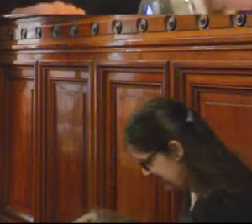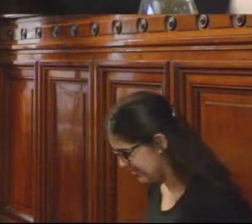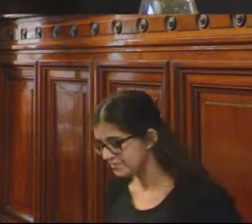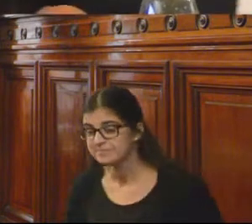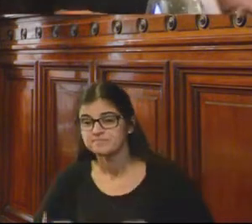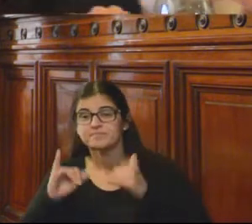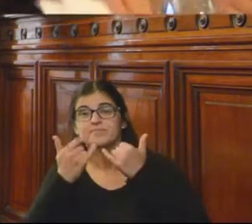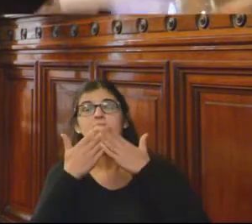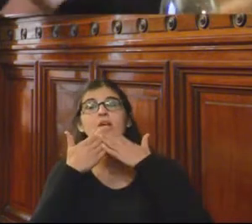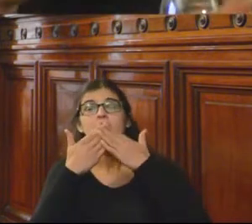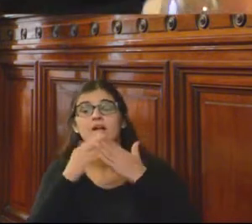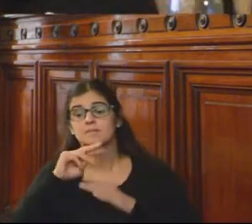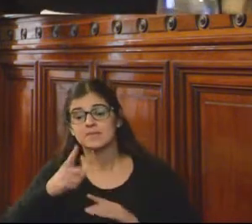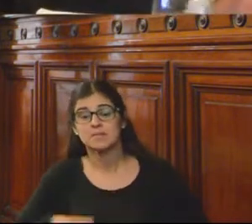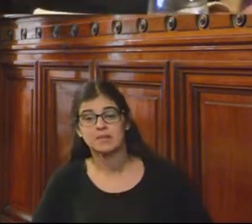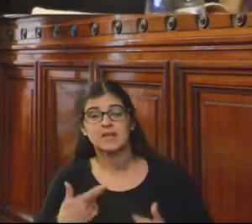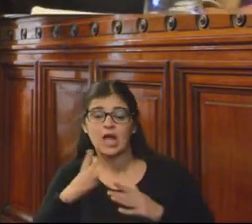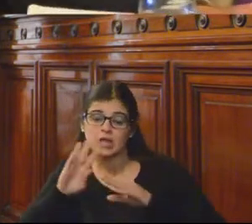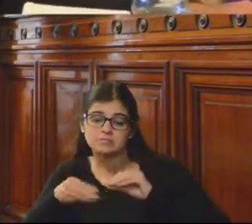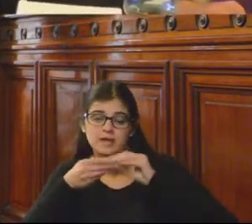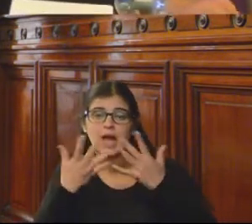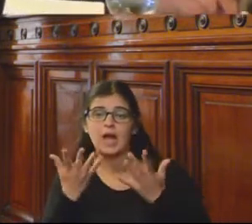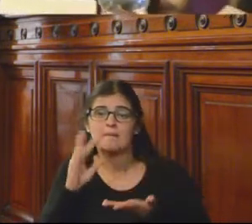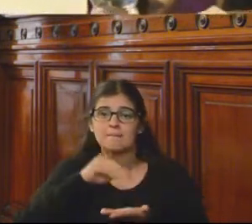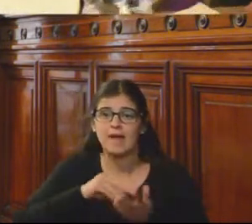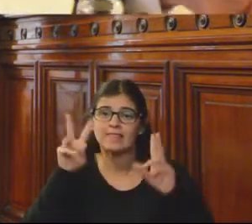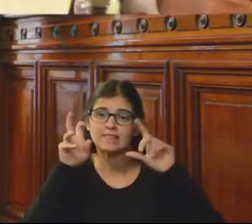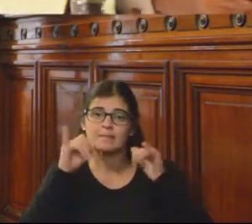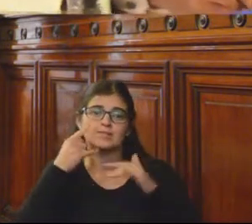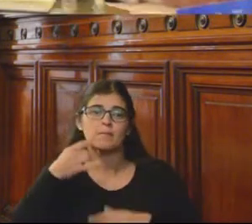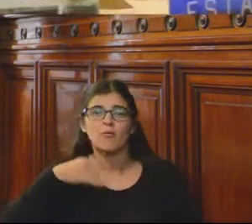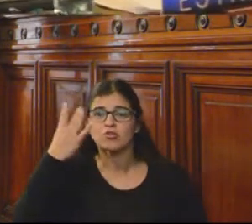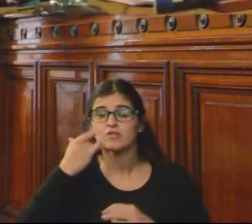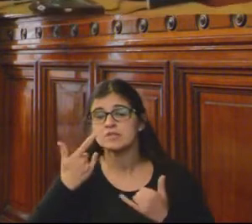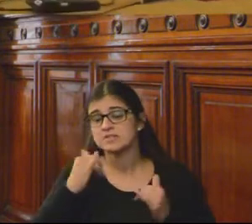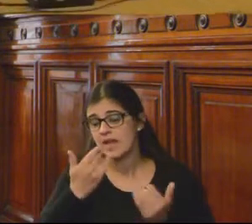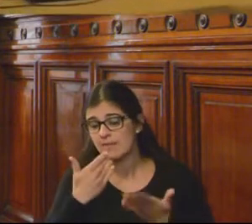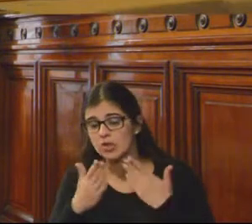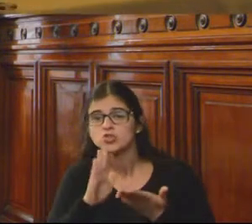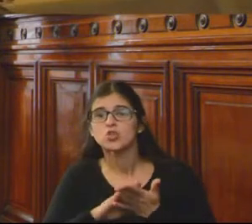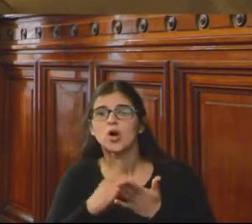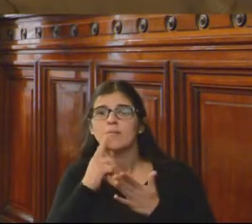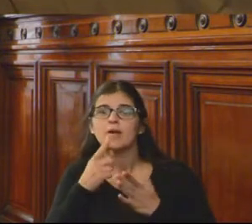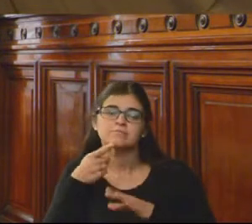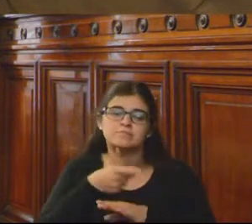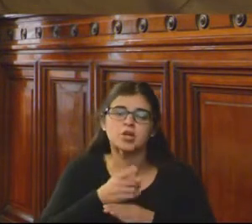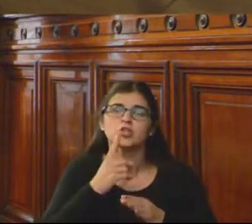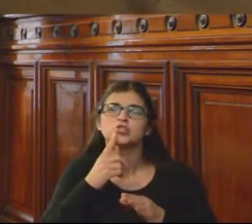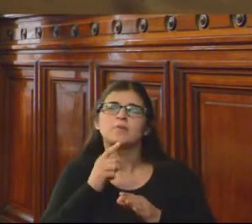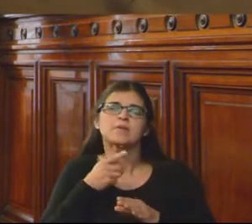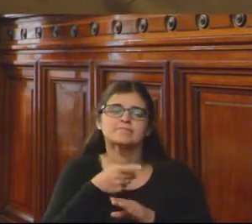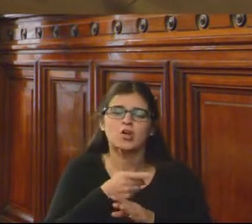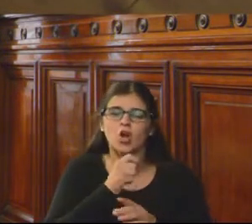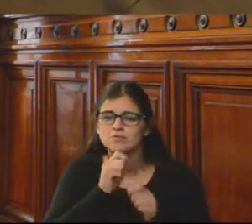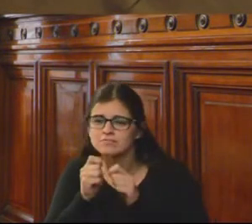Muchas gracias, nuestra viceministra. Yo quería complementar algunos temas adicionales. Se nos ha hablado del tema de los ataques contra los comunicadores. Lo